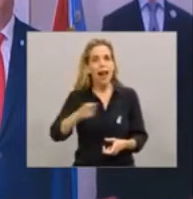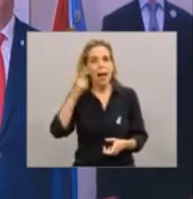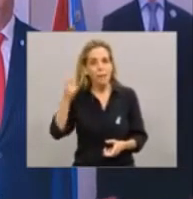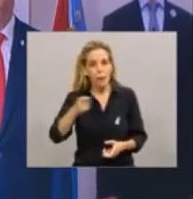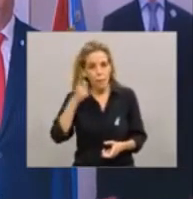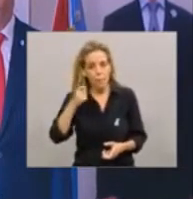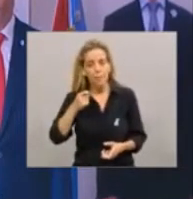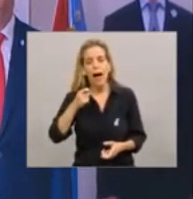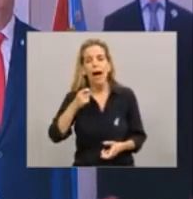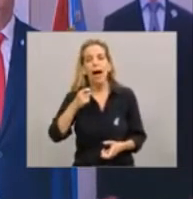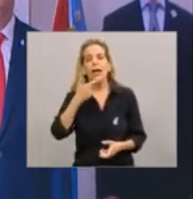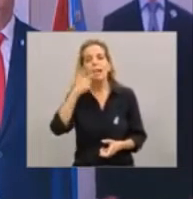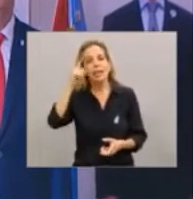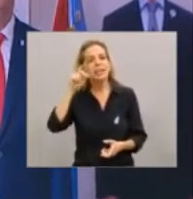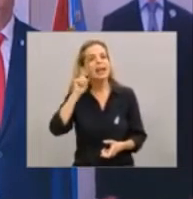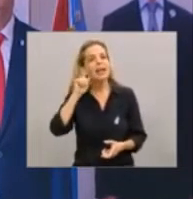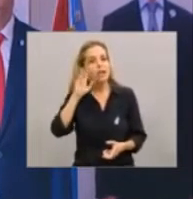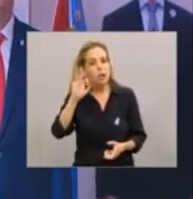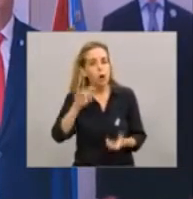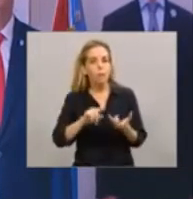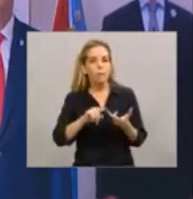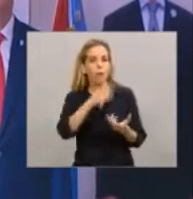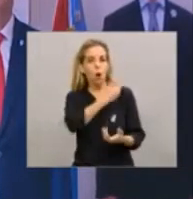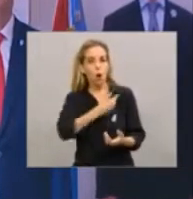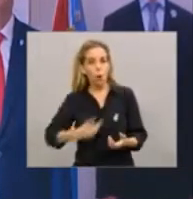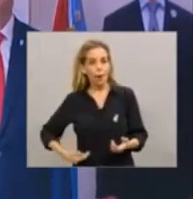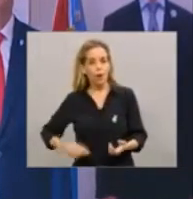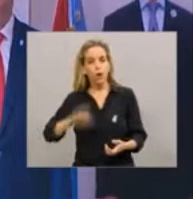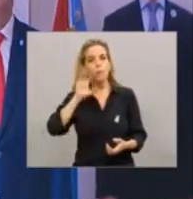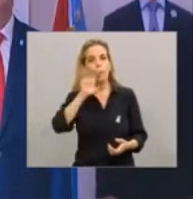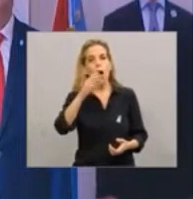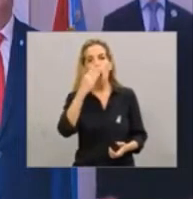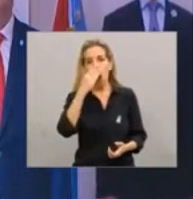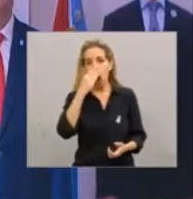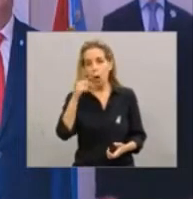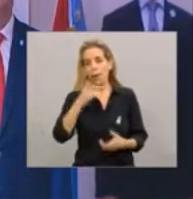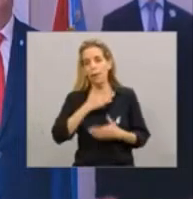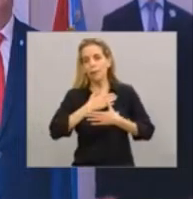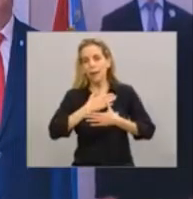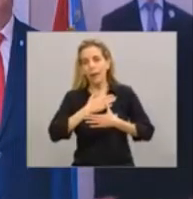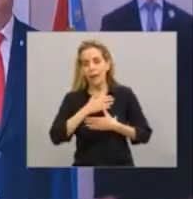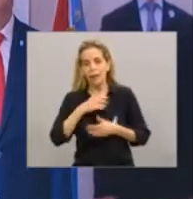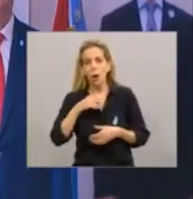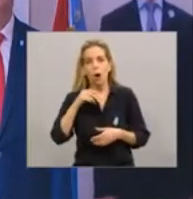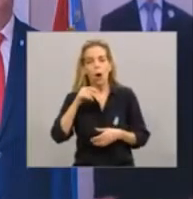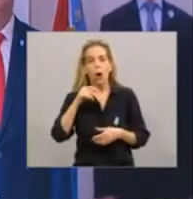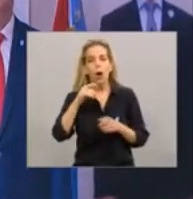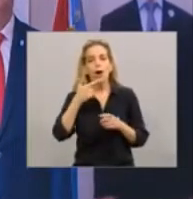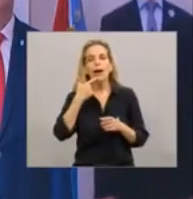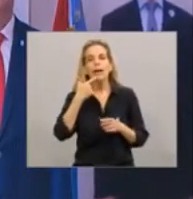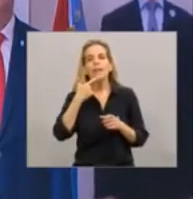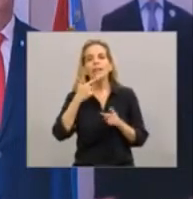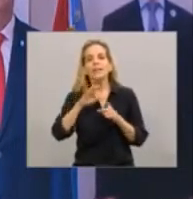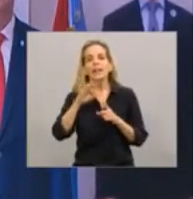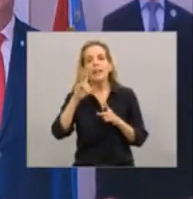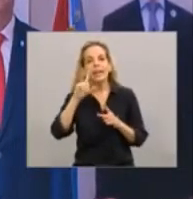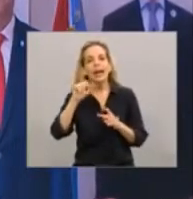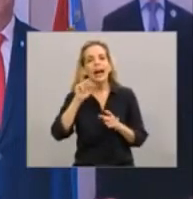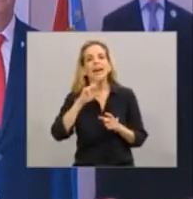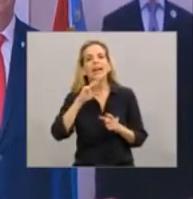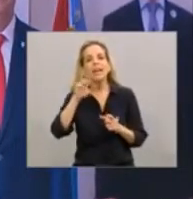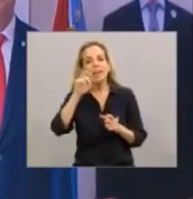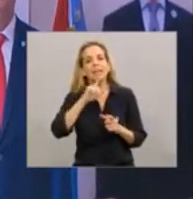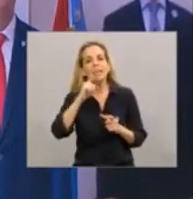ziliotto está el gobernador de córdoba mi querido juan gringo schiaretti está el